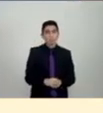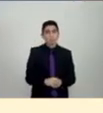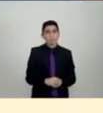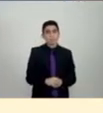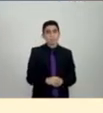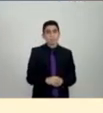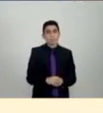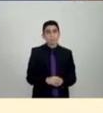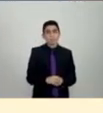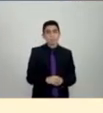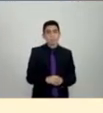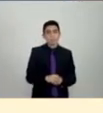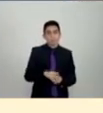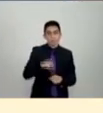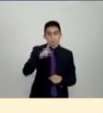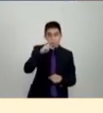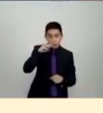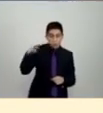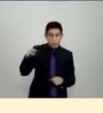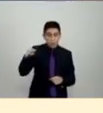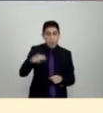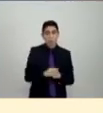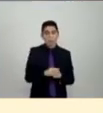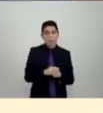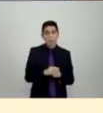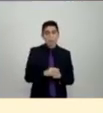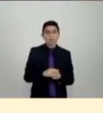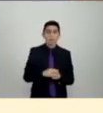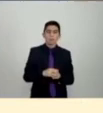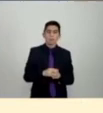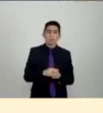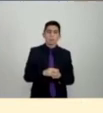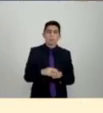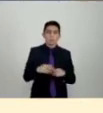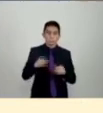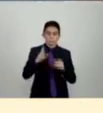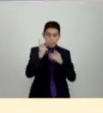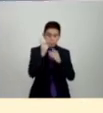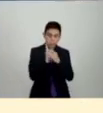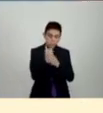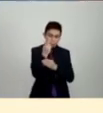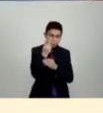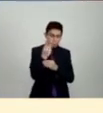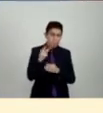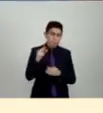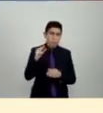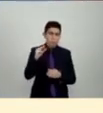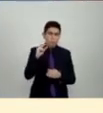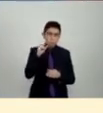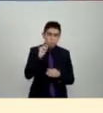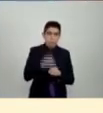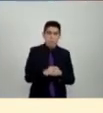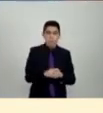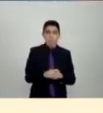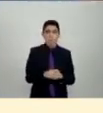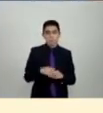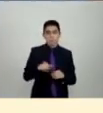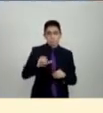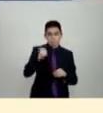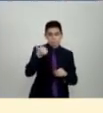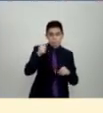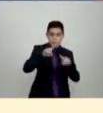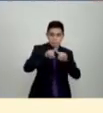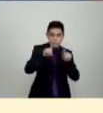poniendo un kilómetro de libros para Cuba una vez, ¿te acuerdas? En la Semana Negra, hace 25 años. Es decir, miles de situaciones en las